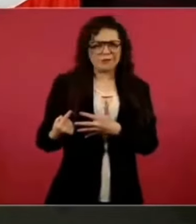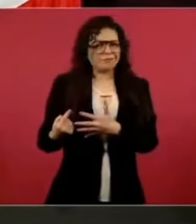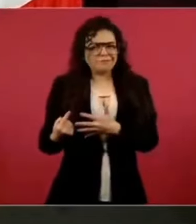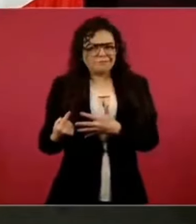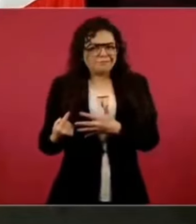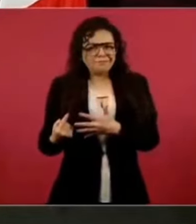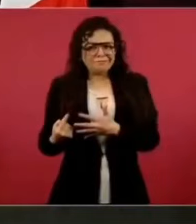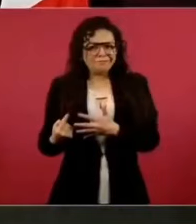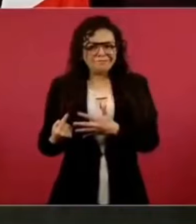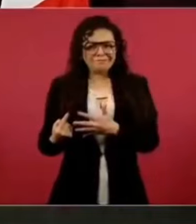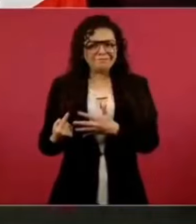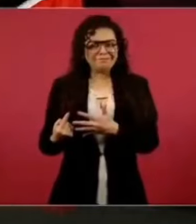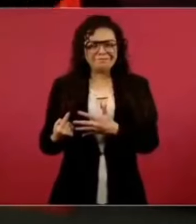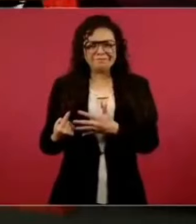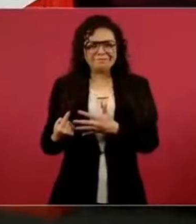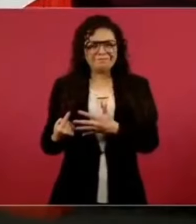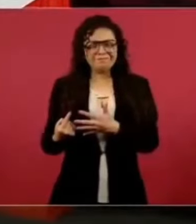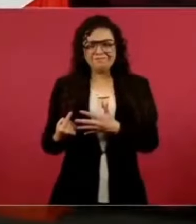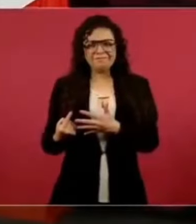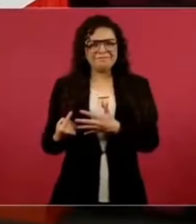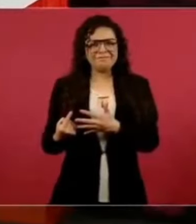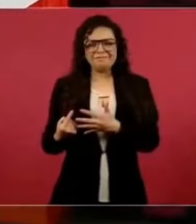eh las